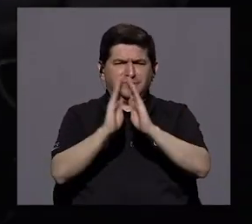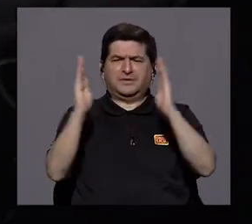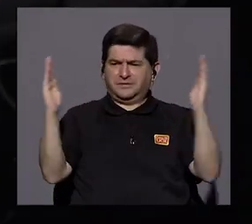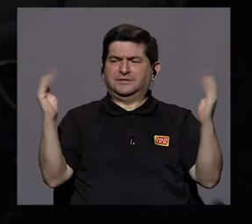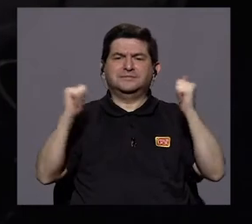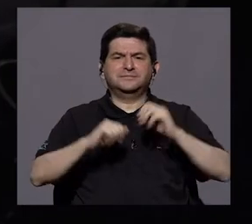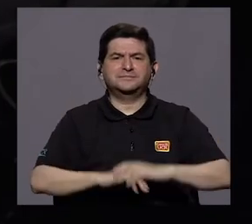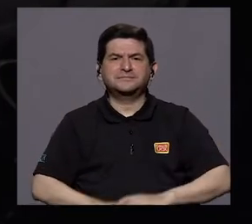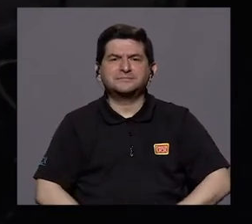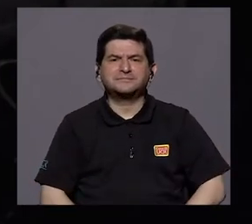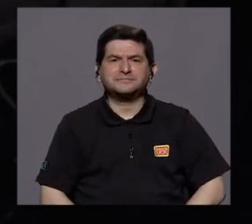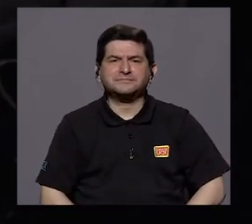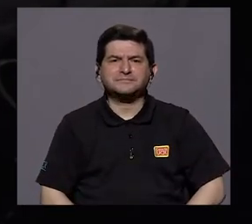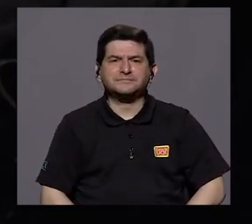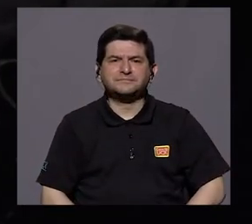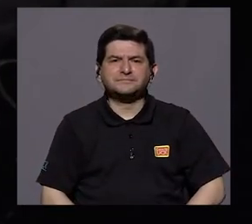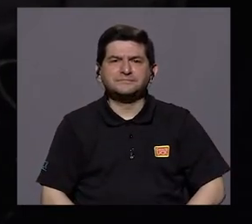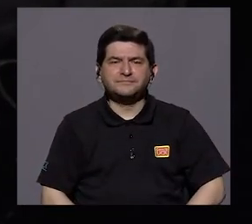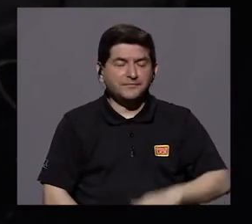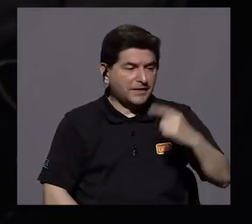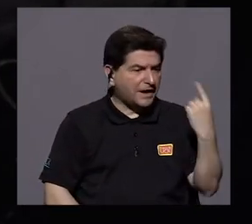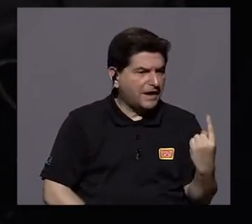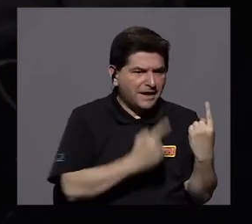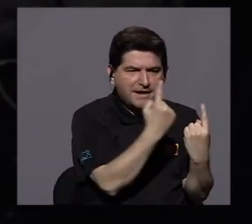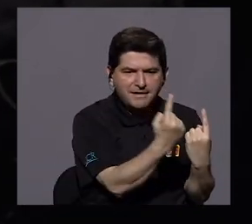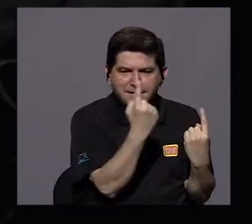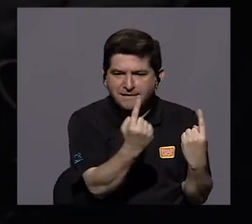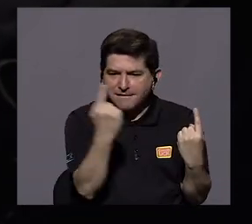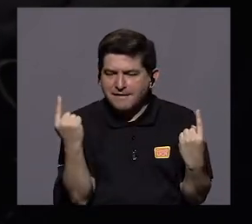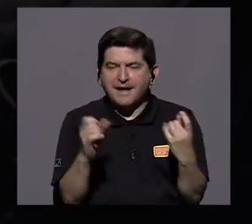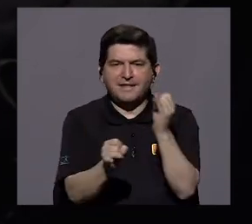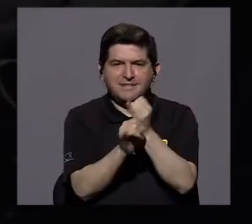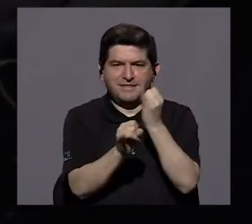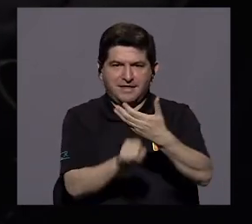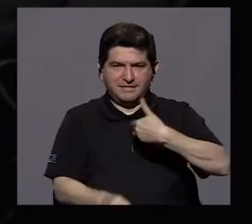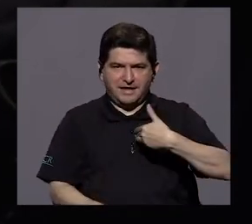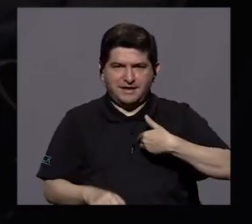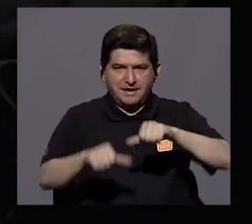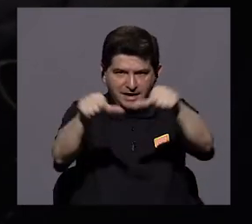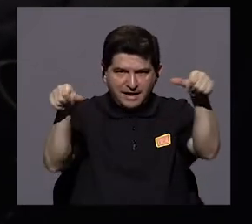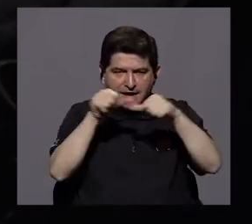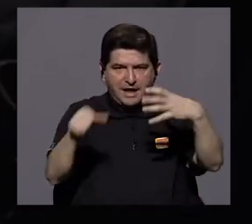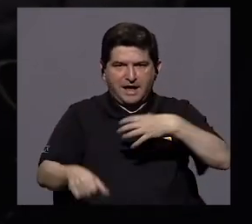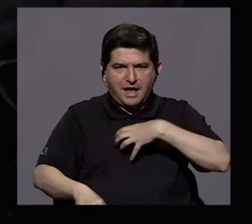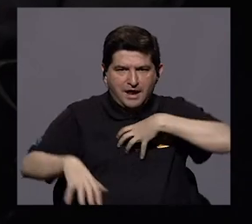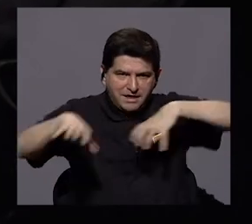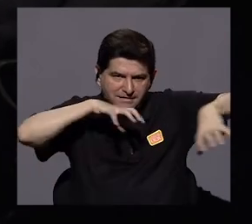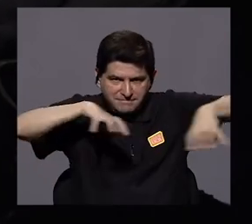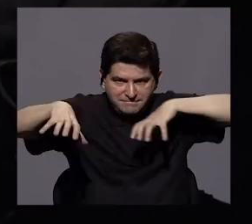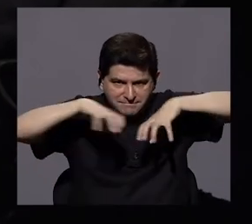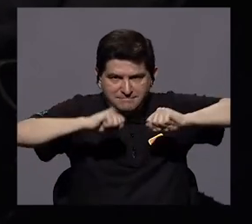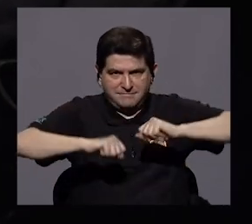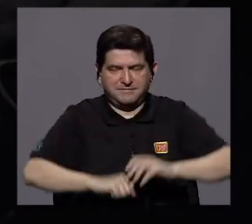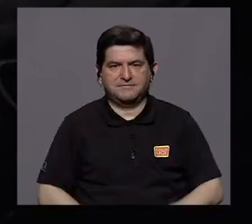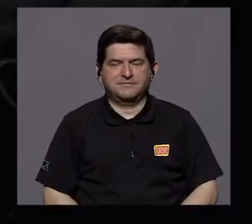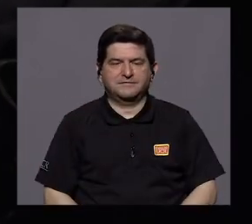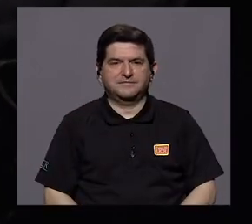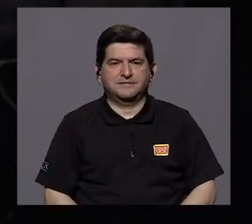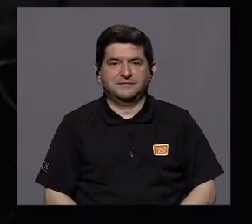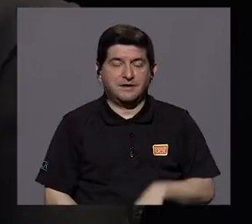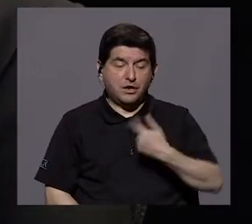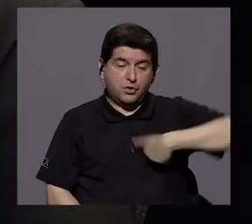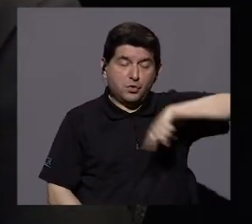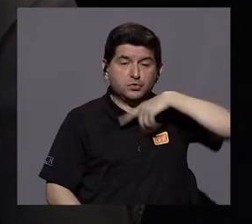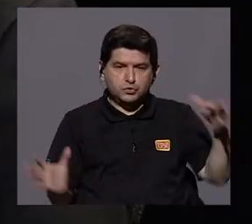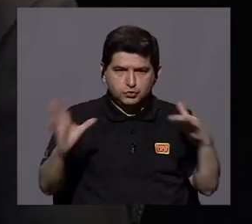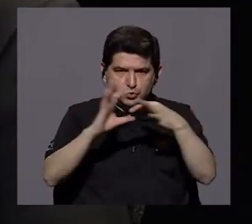amplio, ciertamente que cada una de estas instituciones tiene su ámbito de actividad, su ámbito de acción